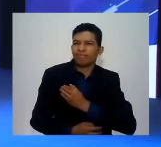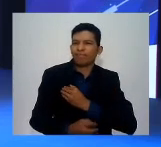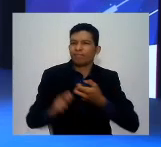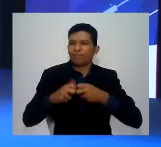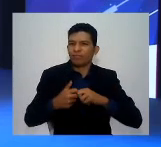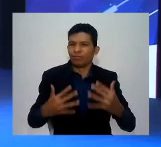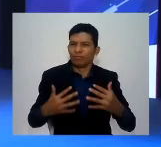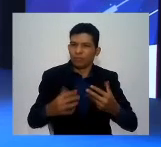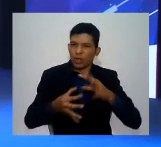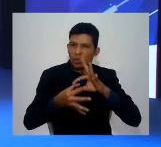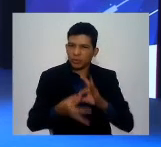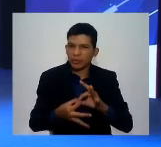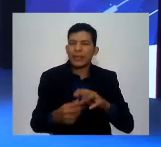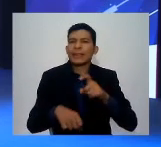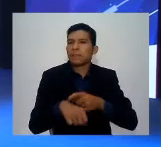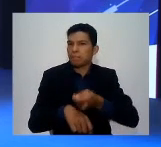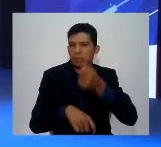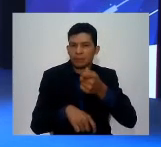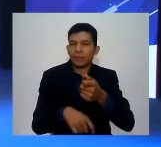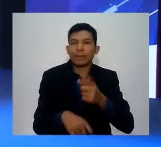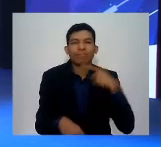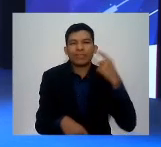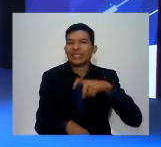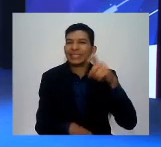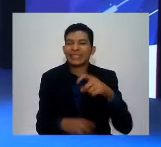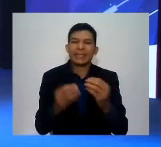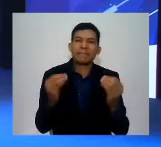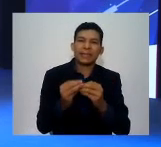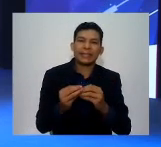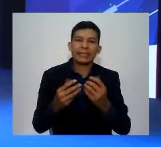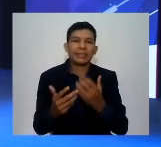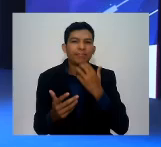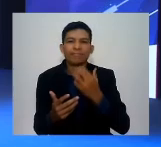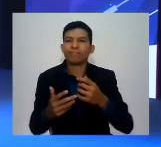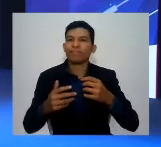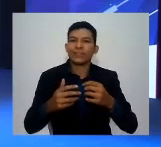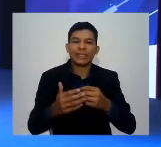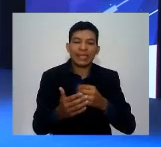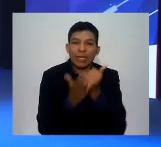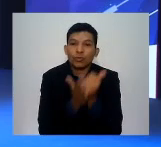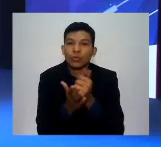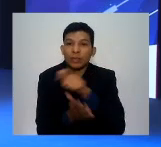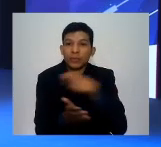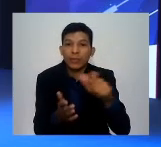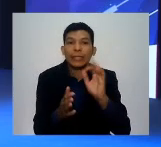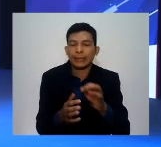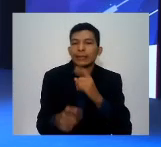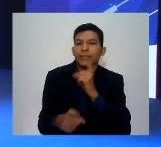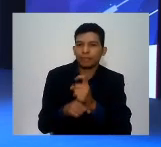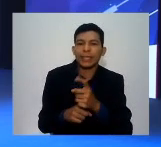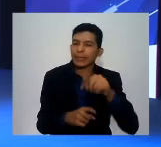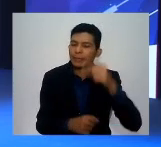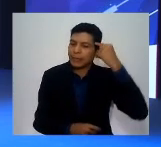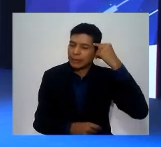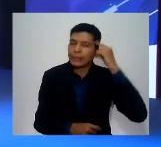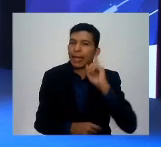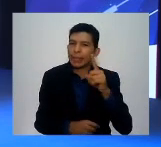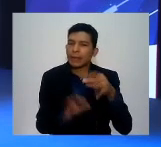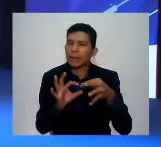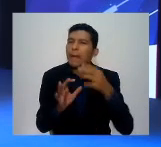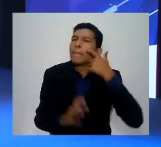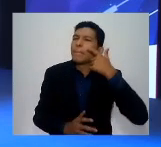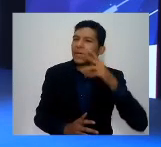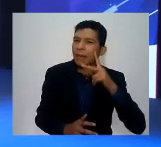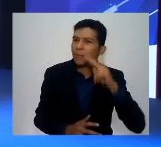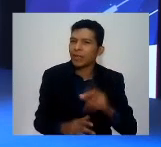exhala, y otro es lo que realmente, técnicamente la respiración, que es el intercambio de gases en la parte de los alveolos,